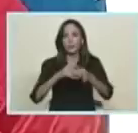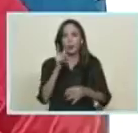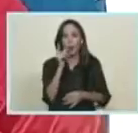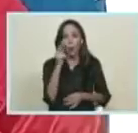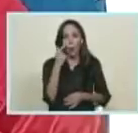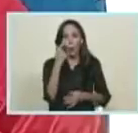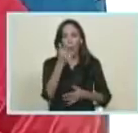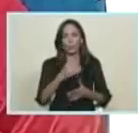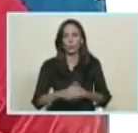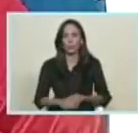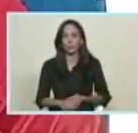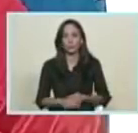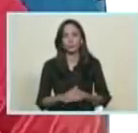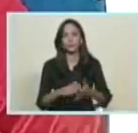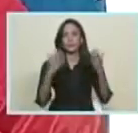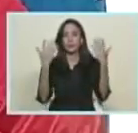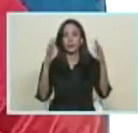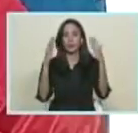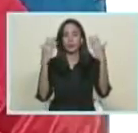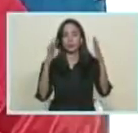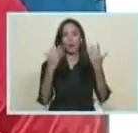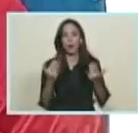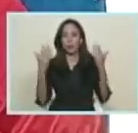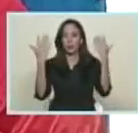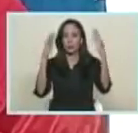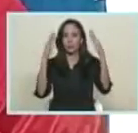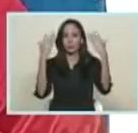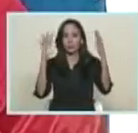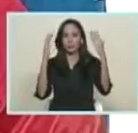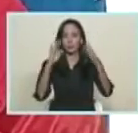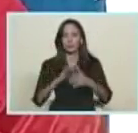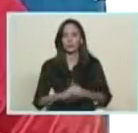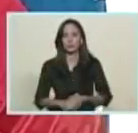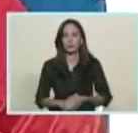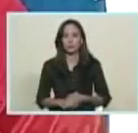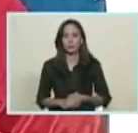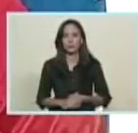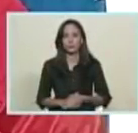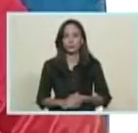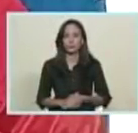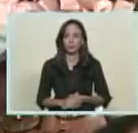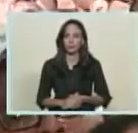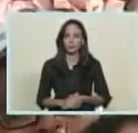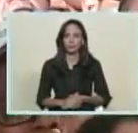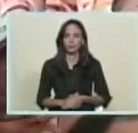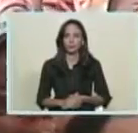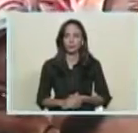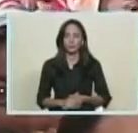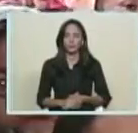Rodríguez Araque, al cual pido un aplauso y un reconocimiento. Ali Rodríguez Araque.